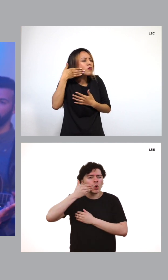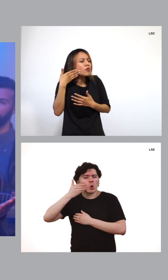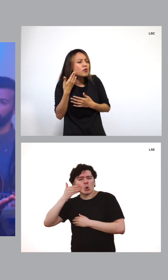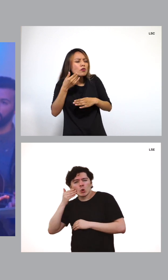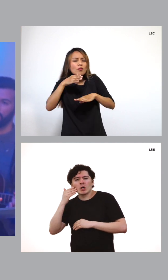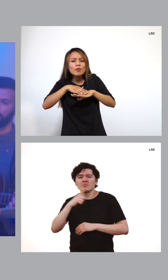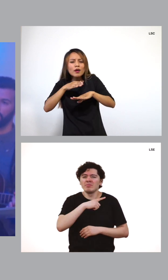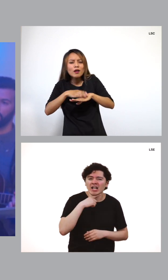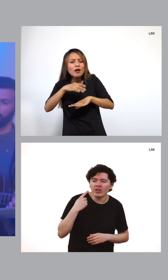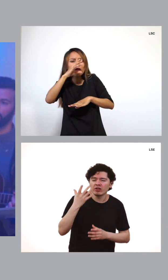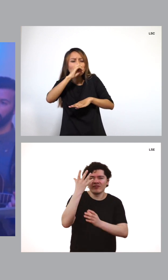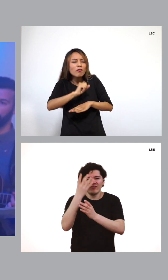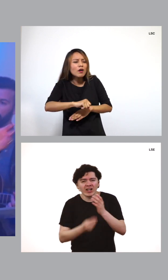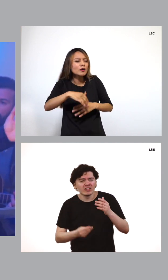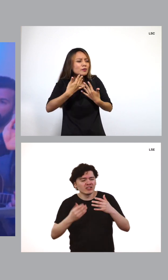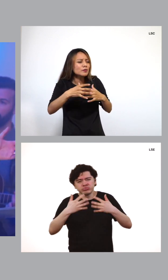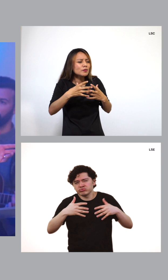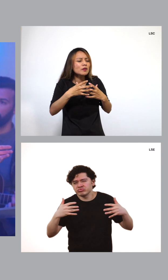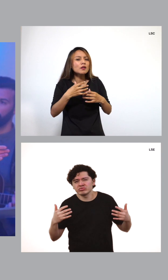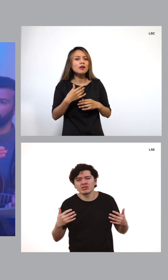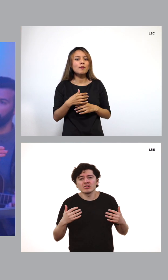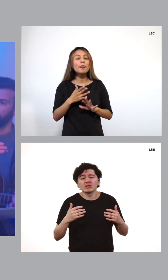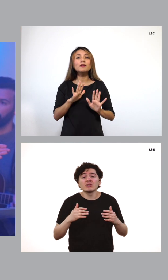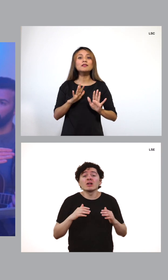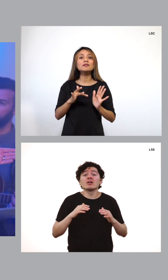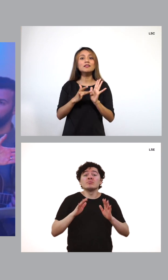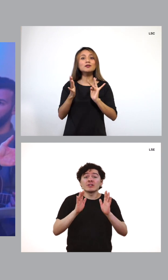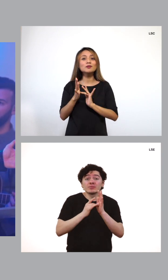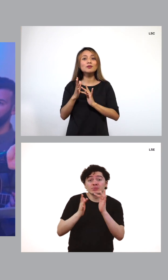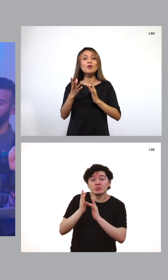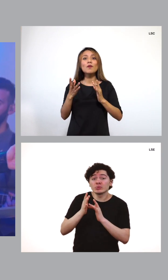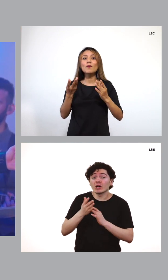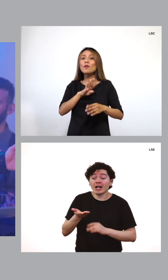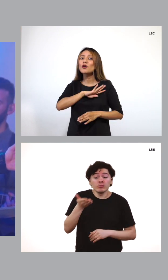tengo que abandonarte. Y Jesús murió abandonado.